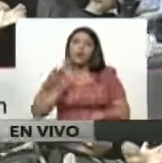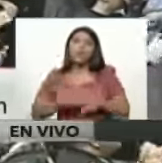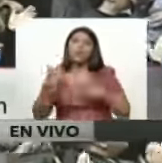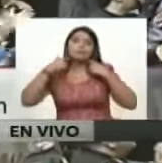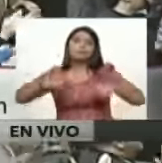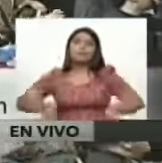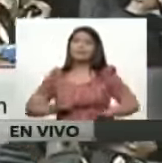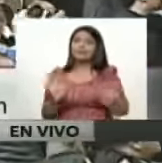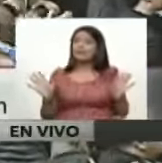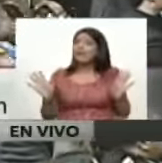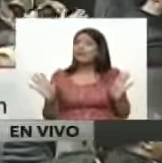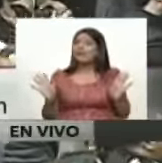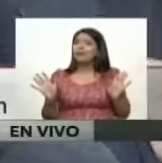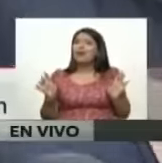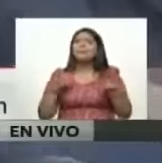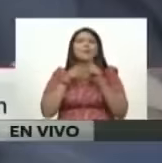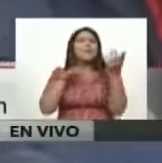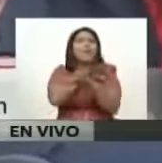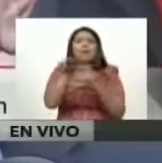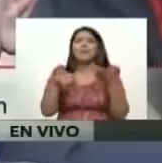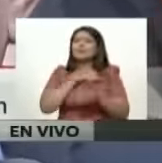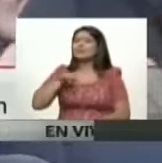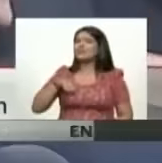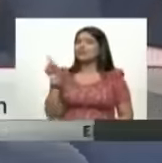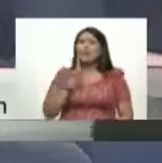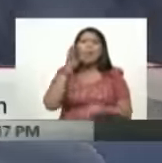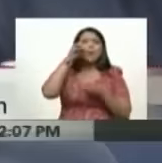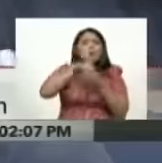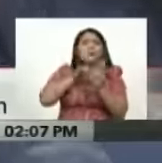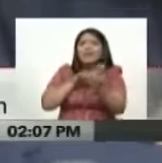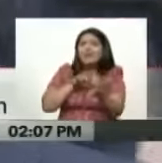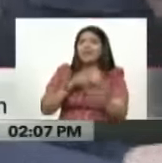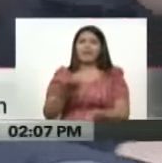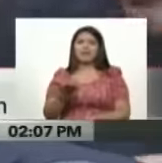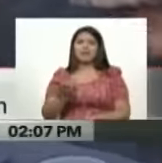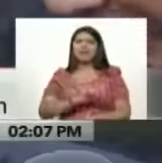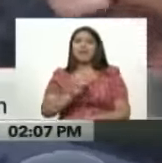derecho de palabra, pero eso no es problema de nosotros. Es un problema que tienen que resolverlo ellos. No puedes darle...